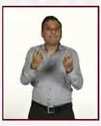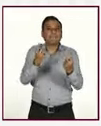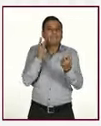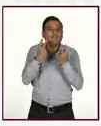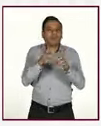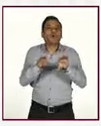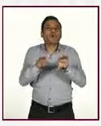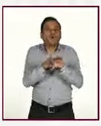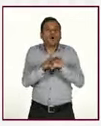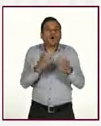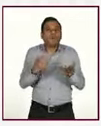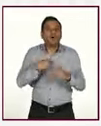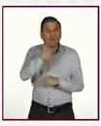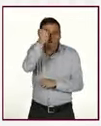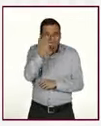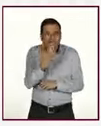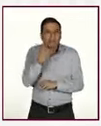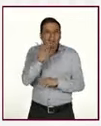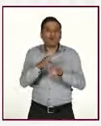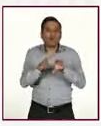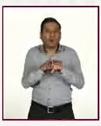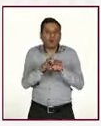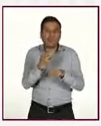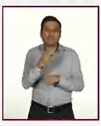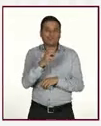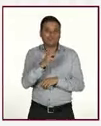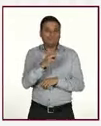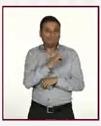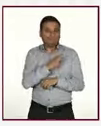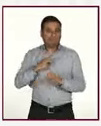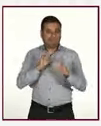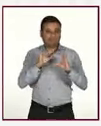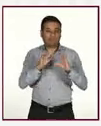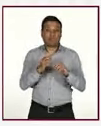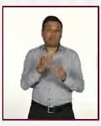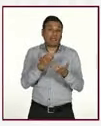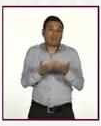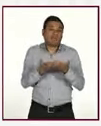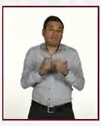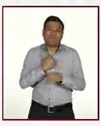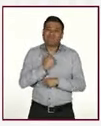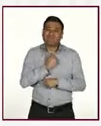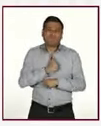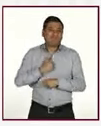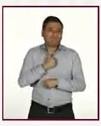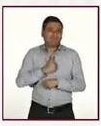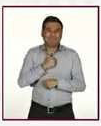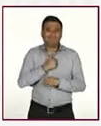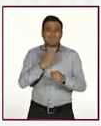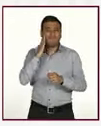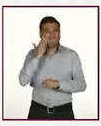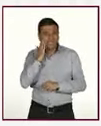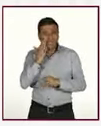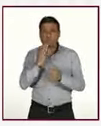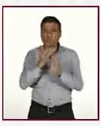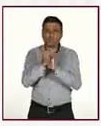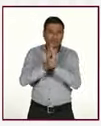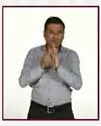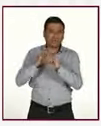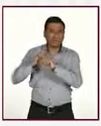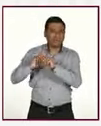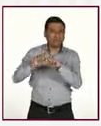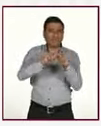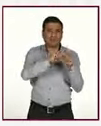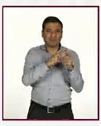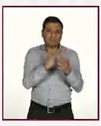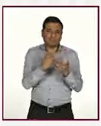ellos te vean, cómo quieres que ellos te perciban. Lamentablemente ahora en las redes sociales pues todo es